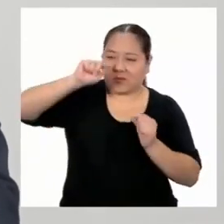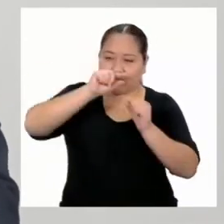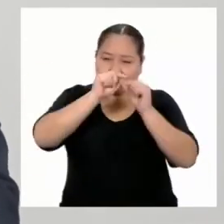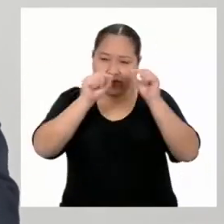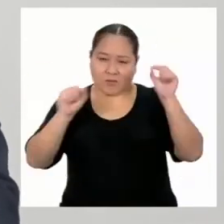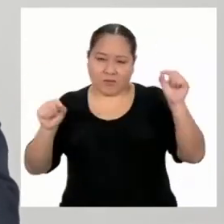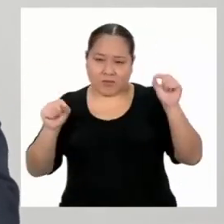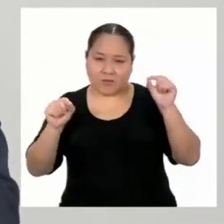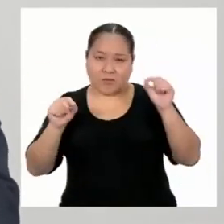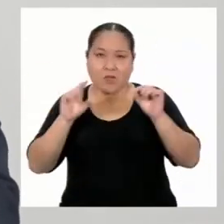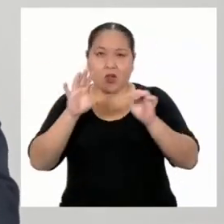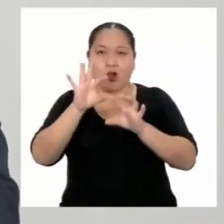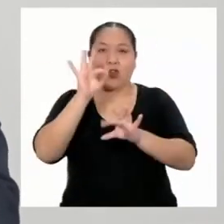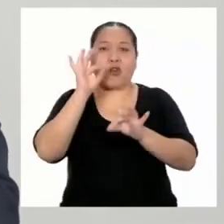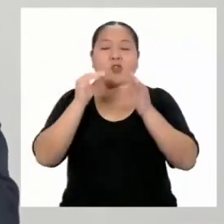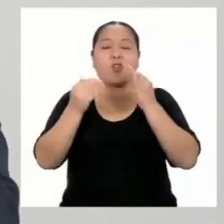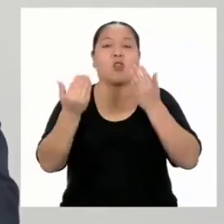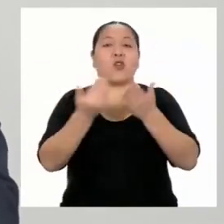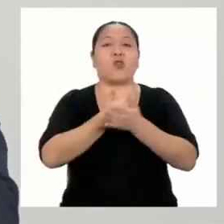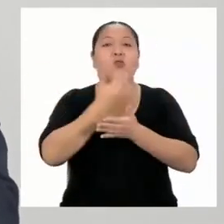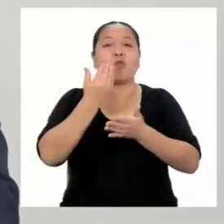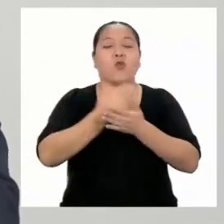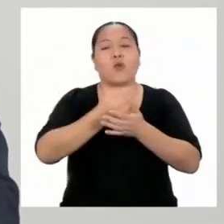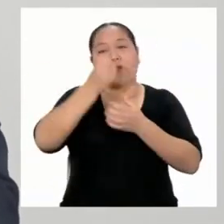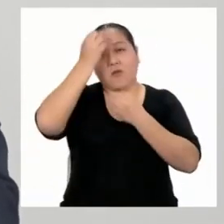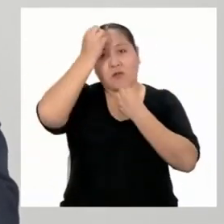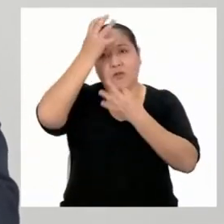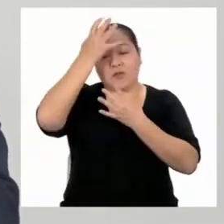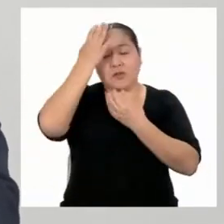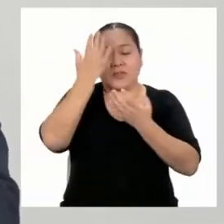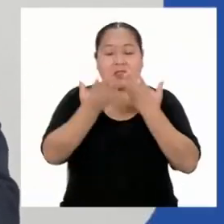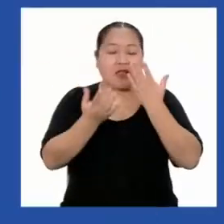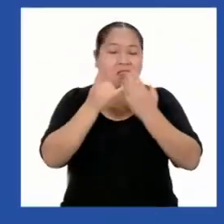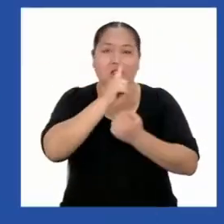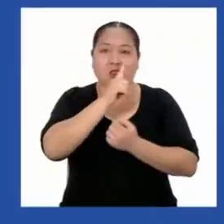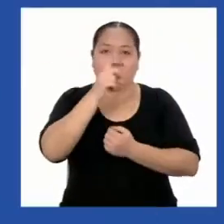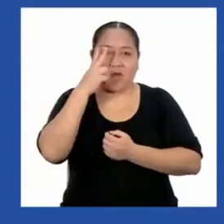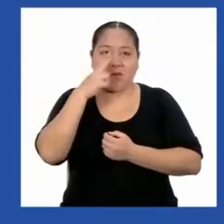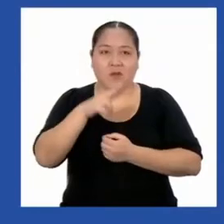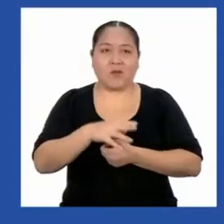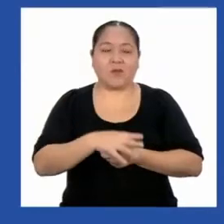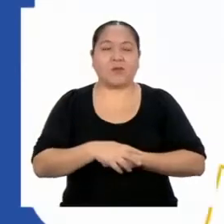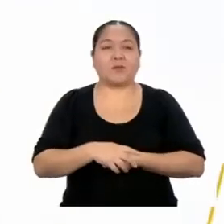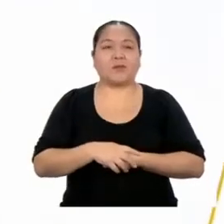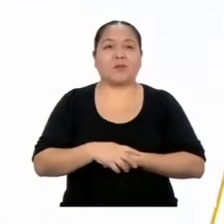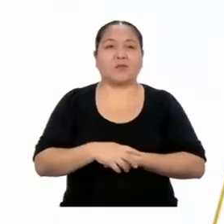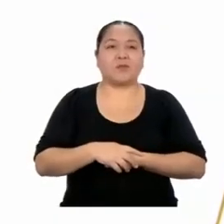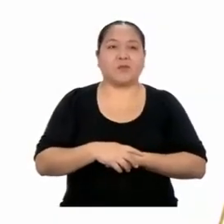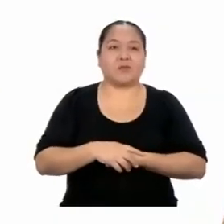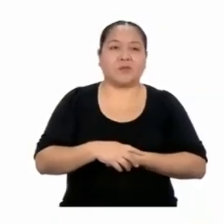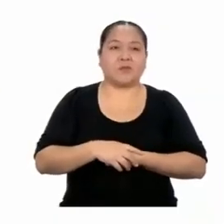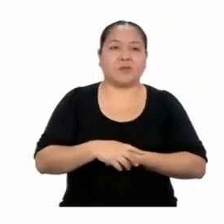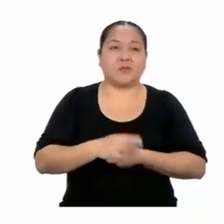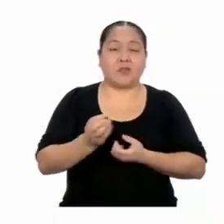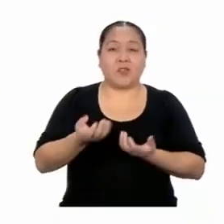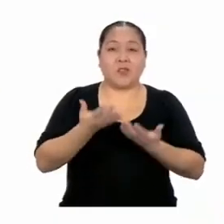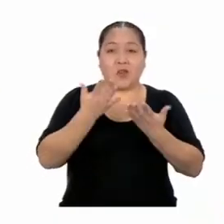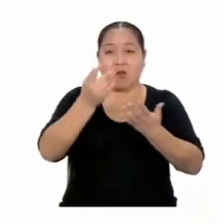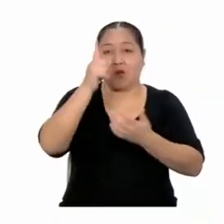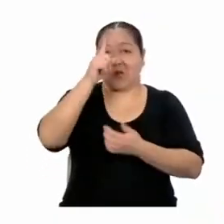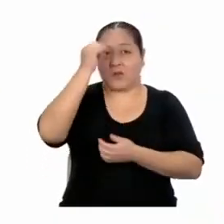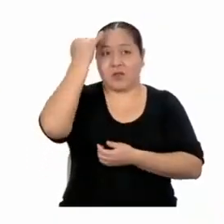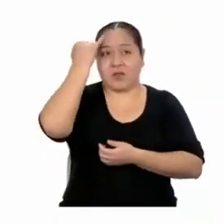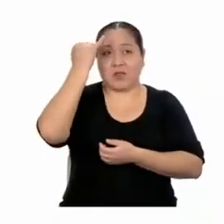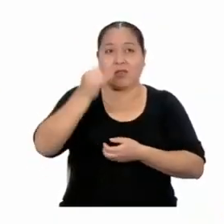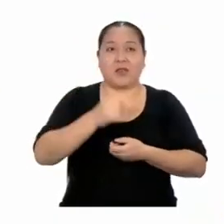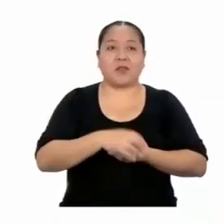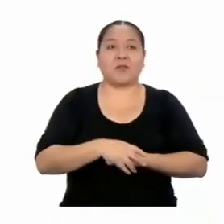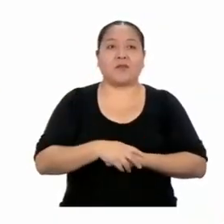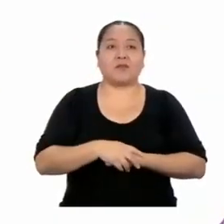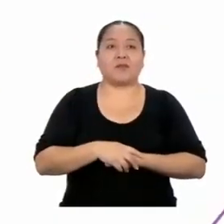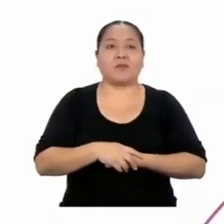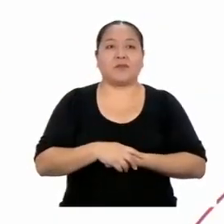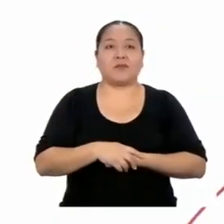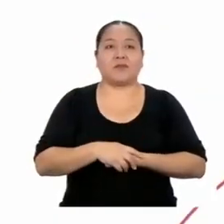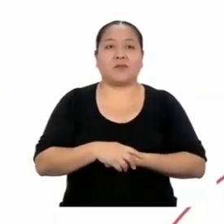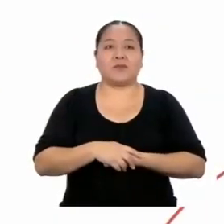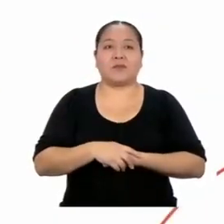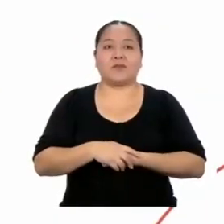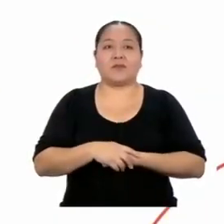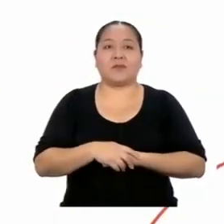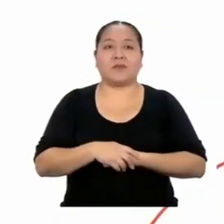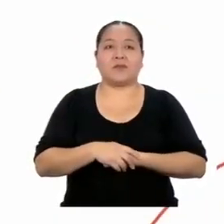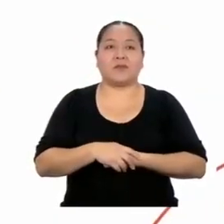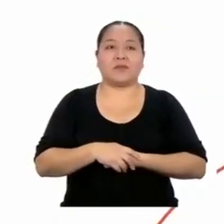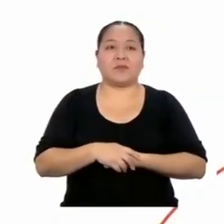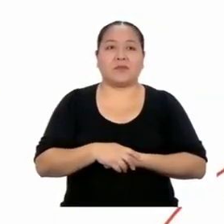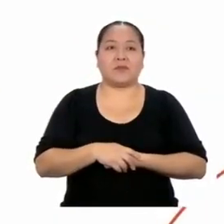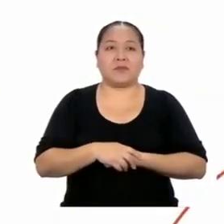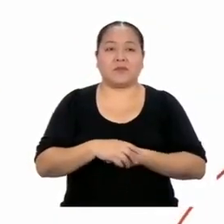nueva información que tal vez no observamos al principio. Te propongo lo siguiente. Traza las diagonales